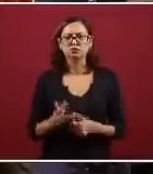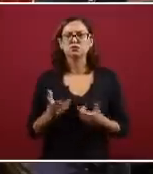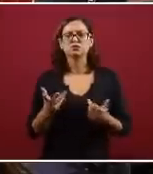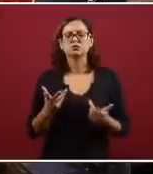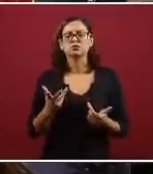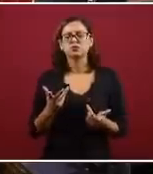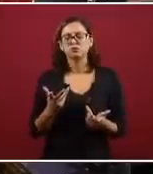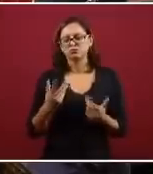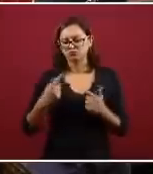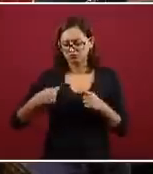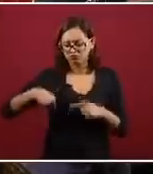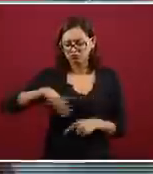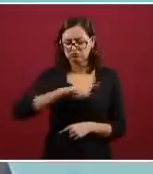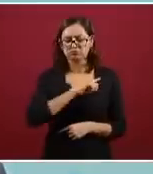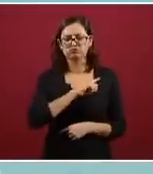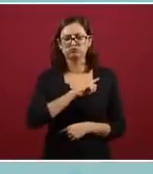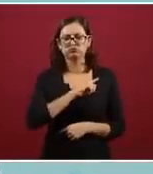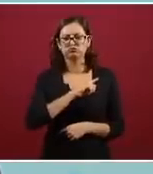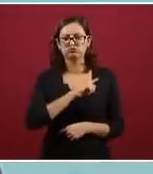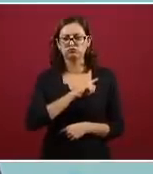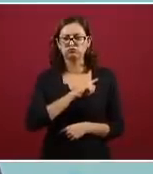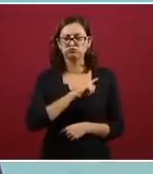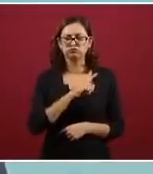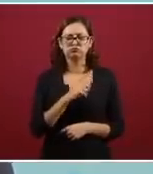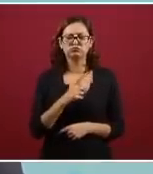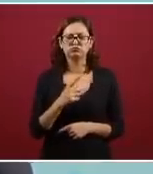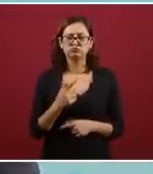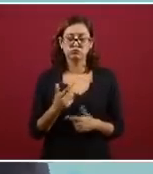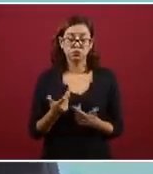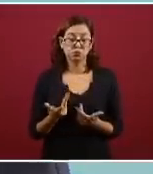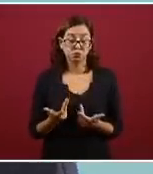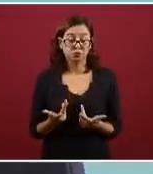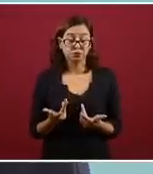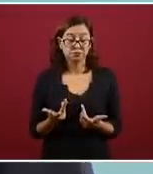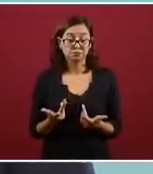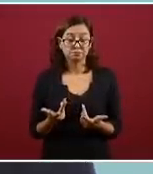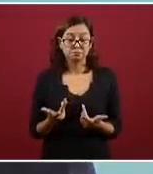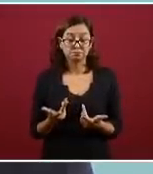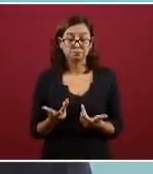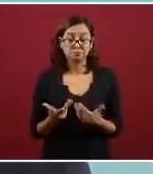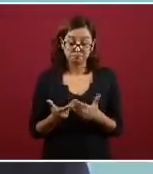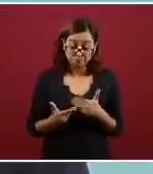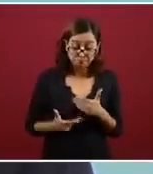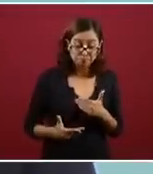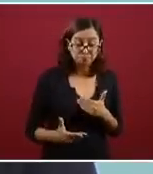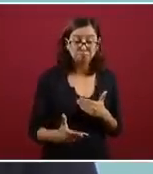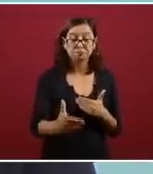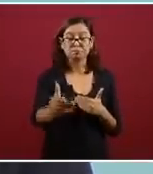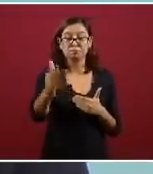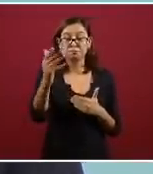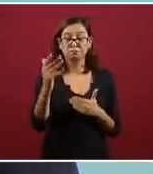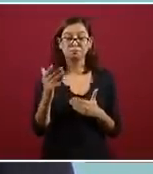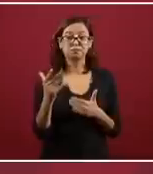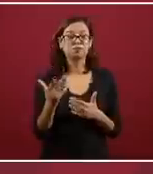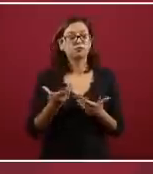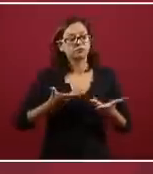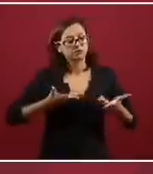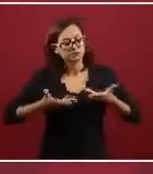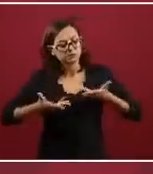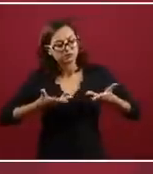mantendremos a partir de la creación y la mantención de una atmósfera